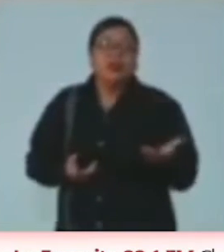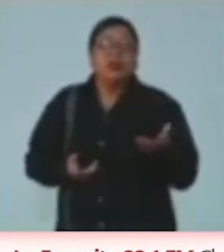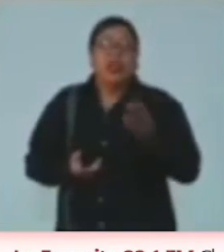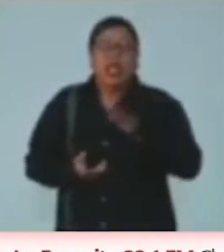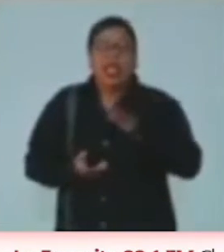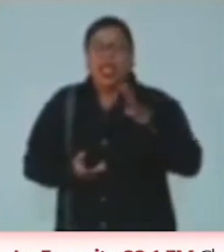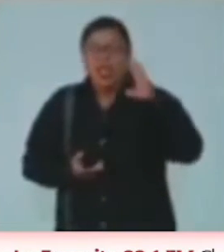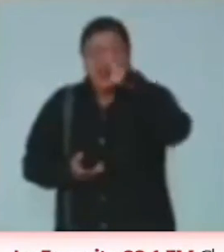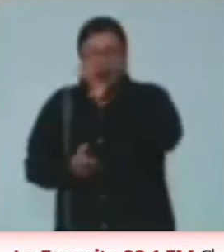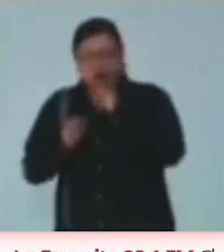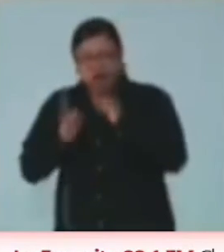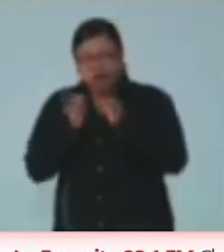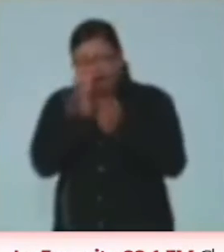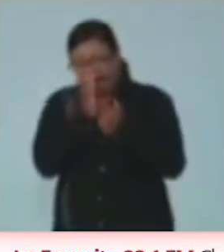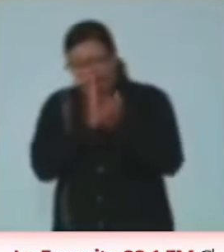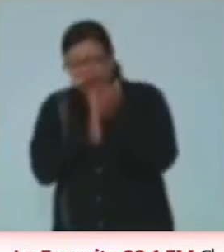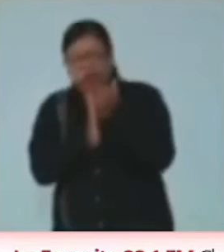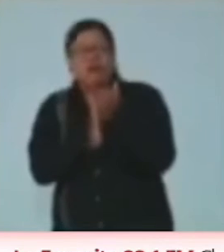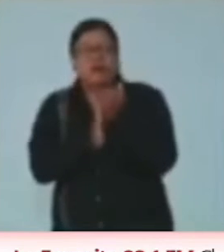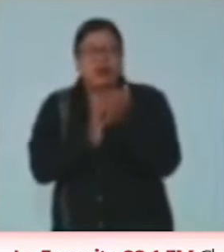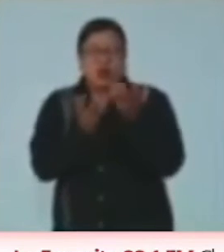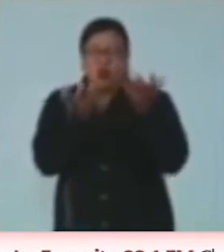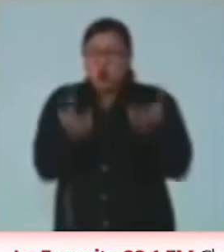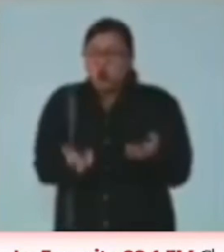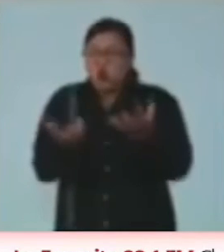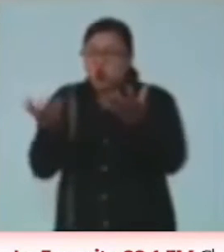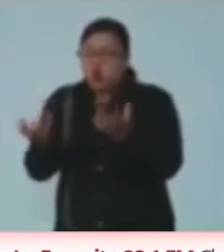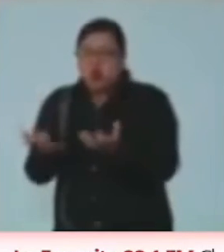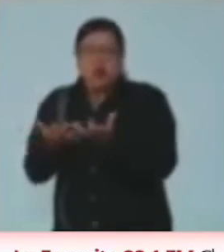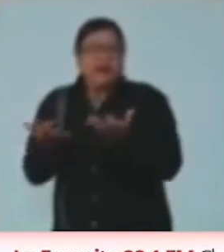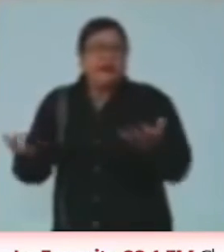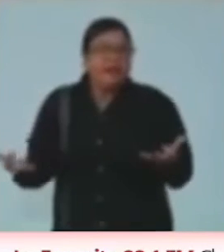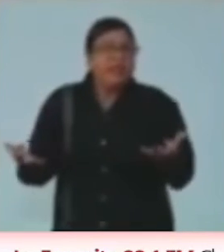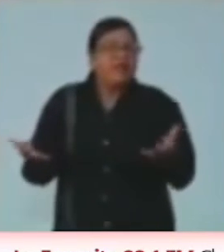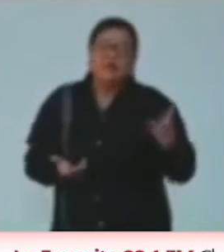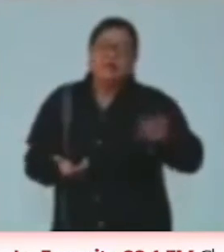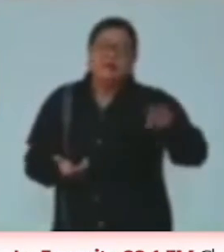elevadas, hay mucha sequía en el material combustible.